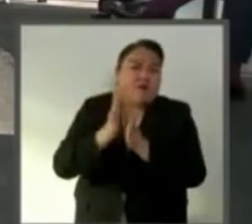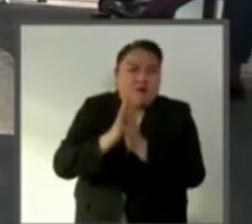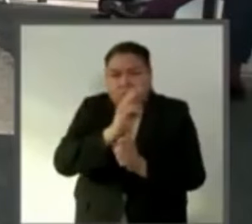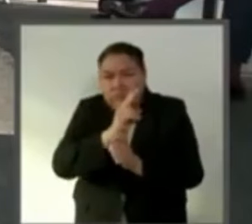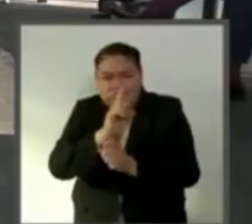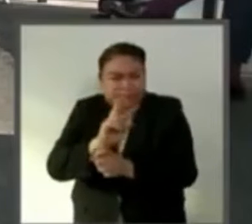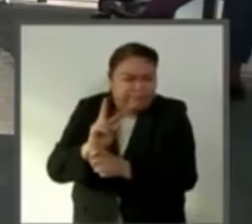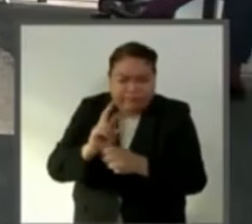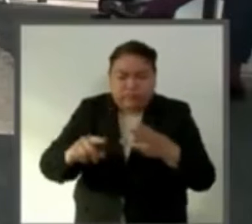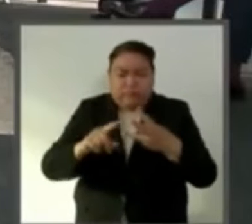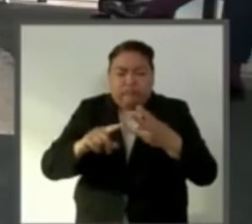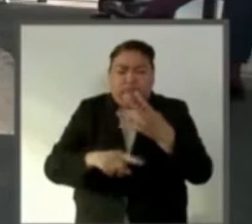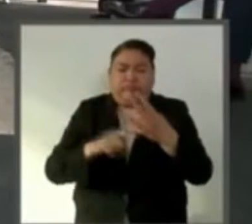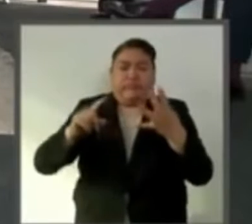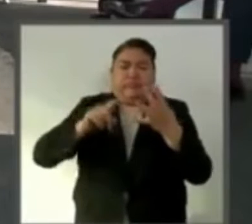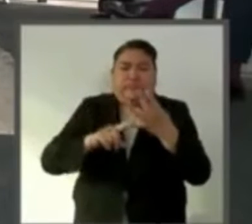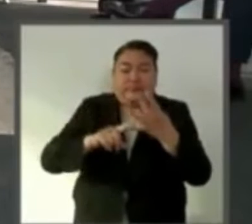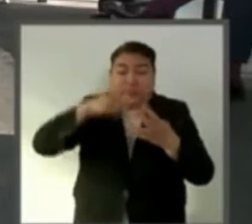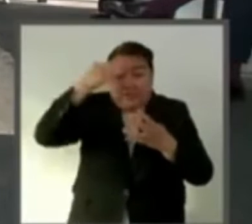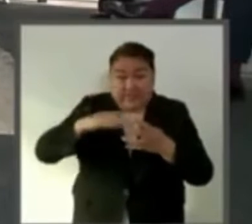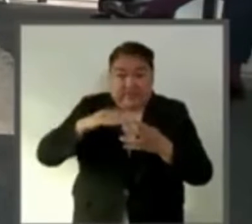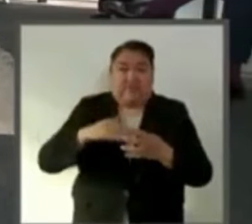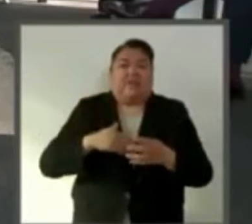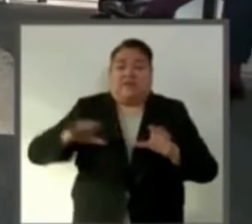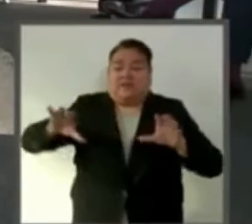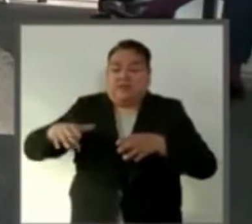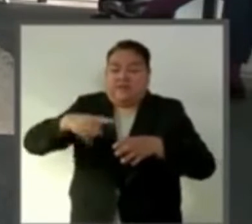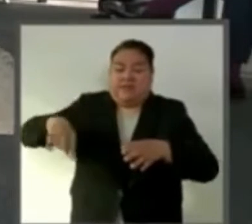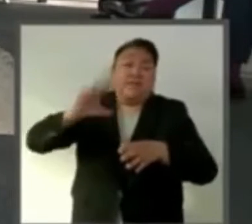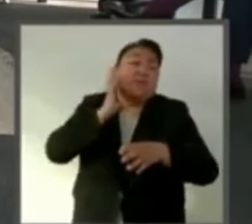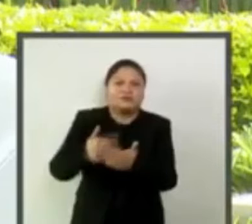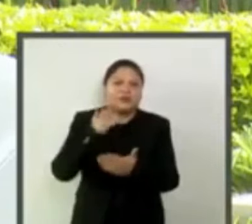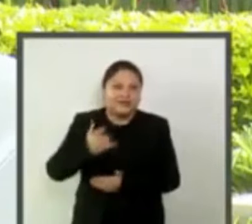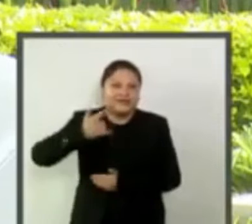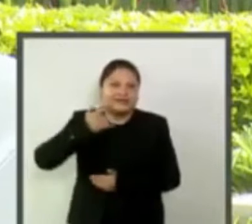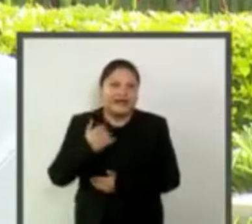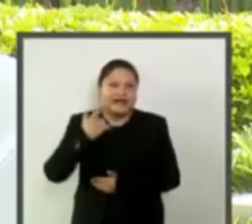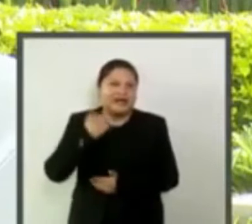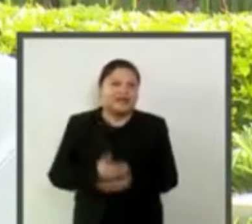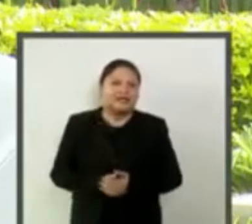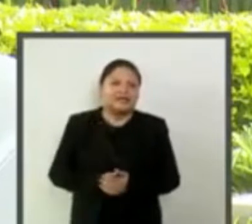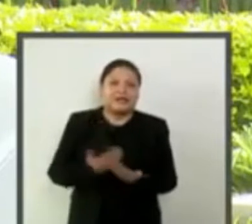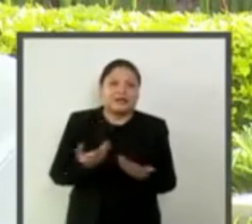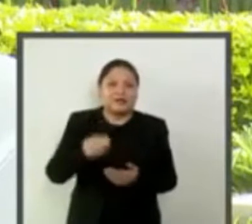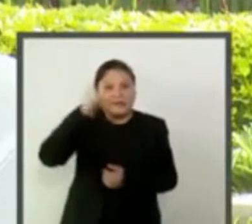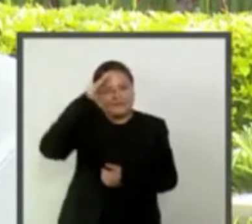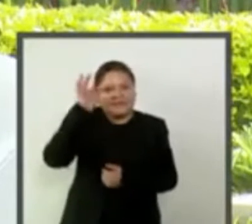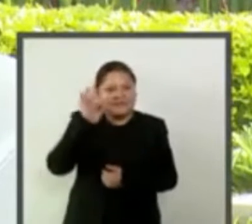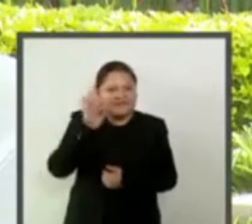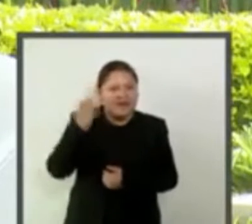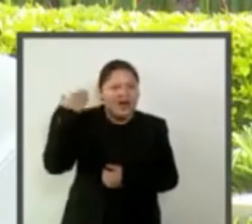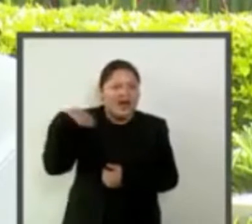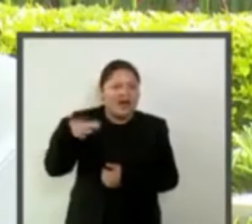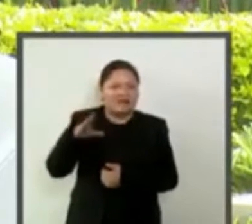En el marco del 69 aniversario del voto de las mujeres en México, el Instituto Nacional de las Mujeres, el INE, el Tribunal Electoral del Poder Judicial